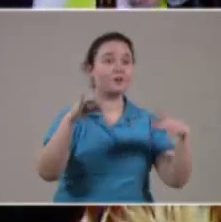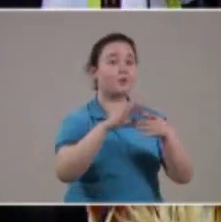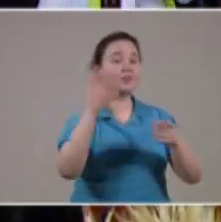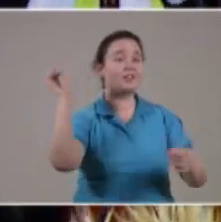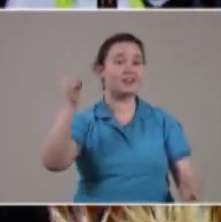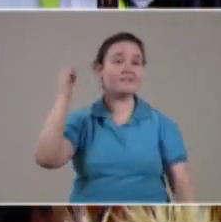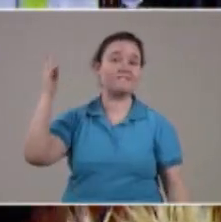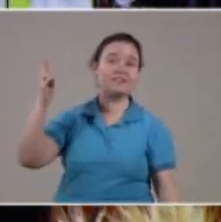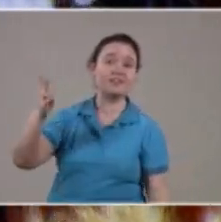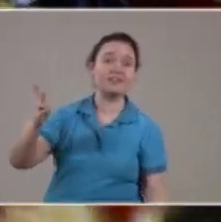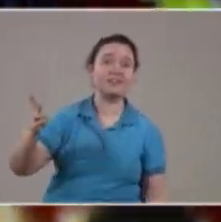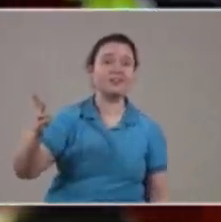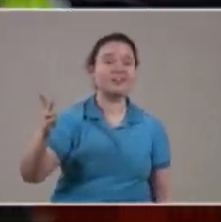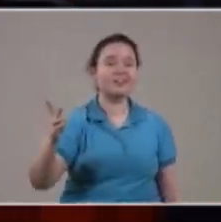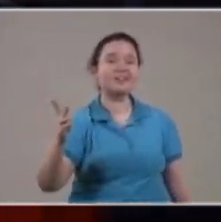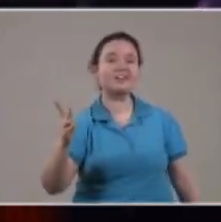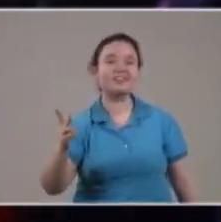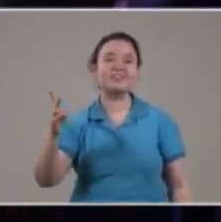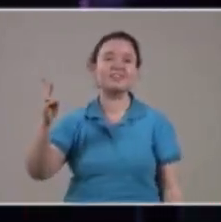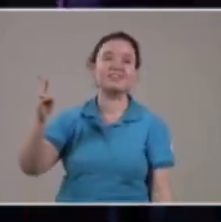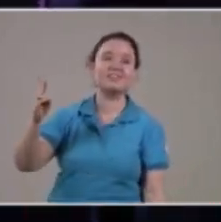aquel. ¡Ah!